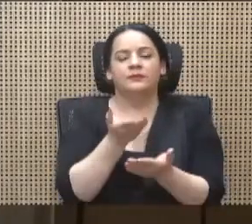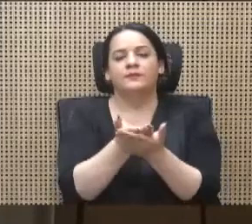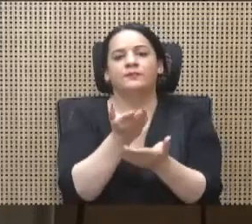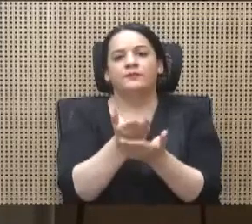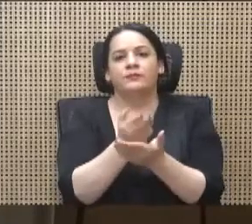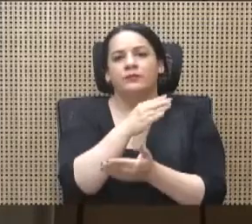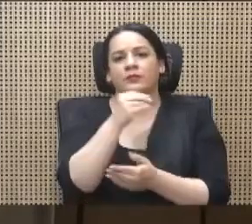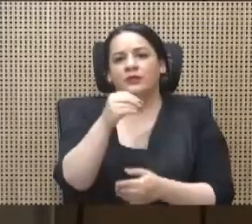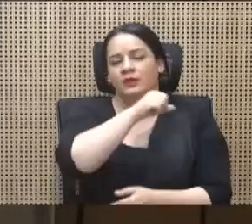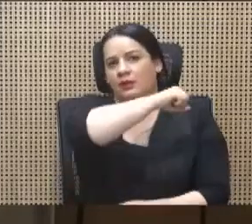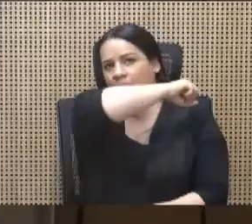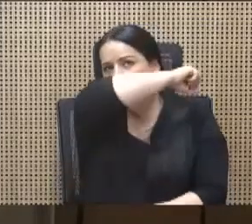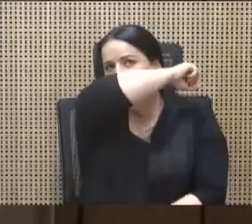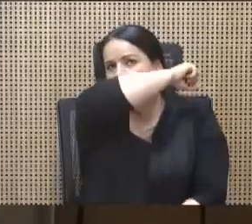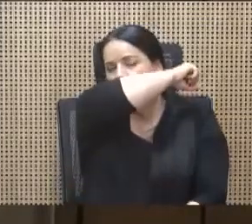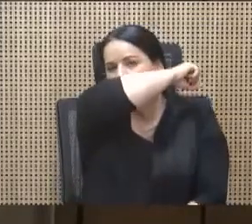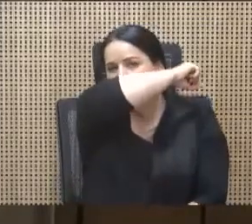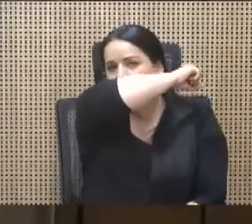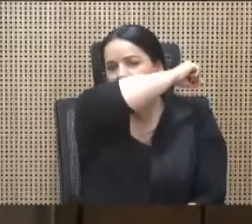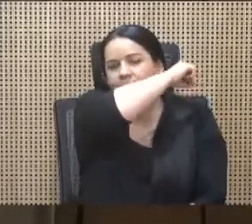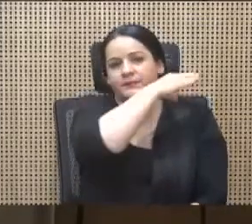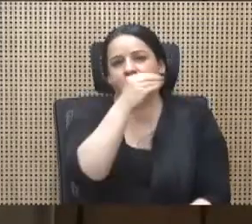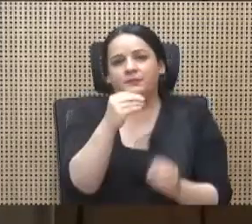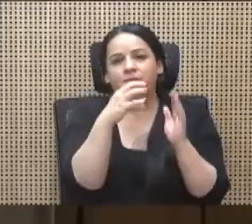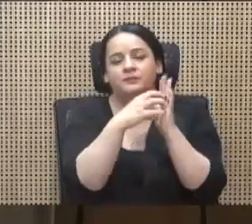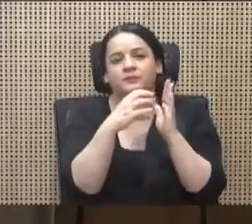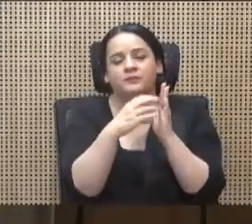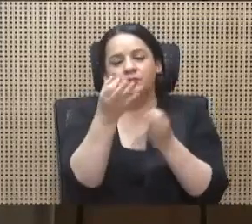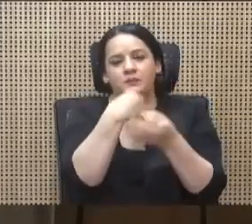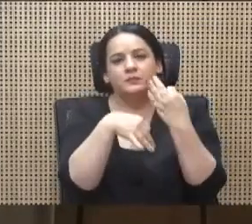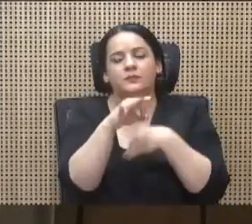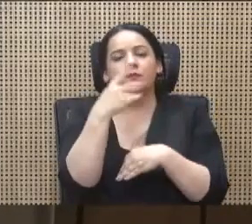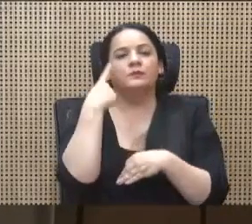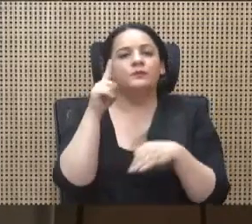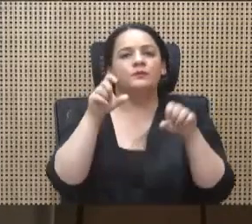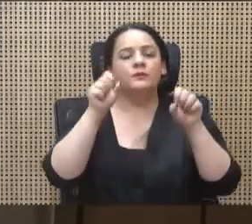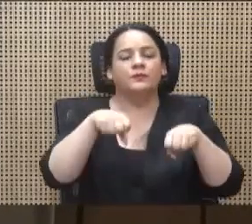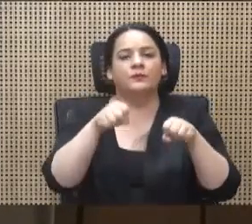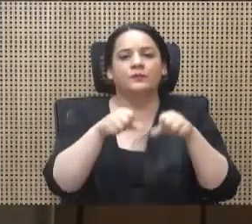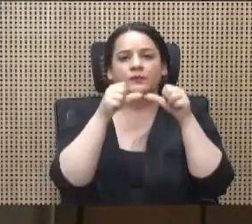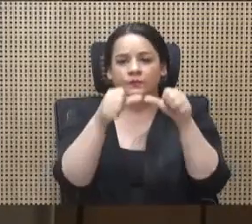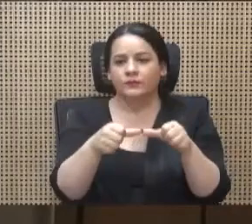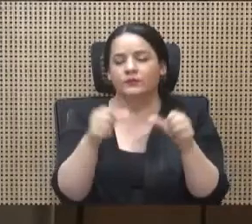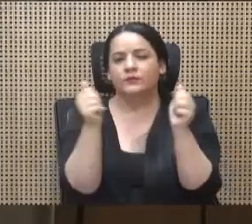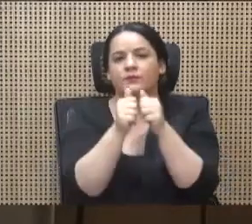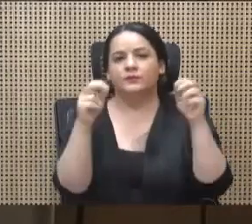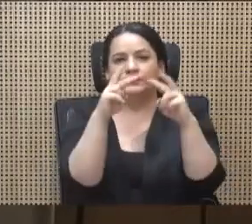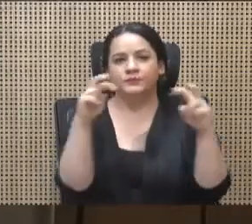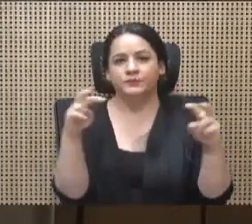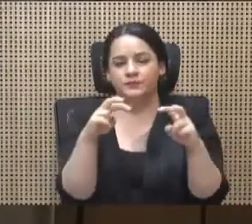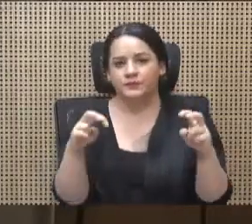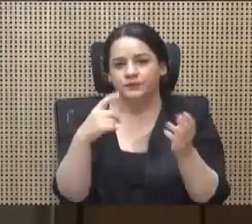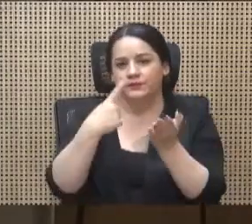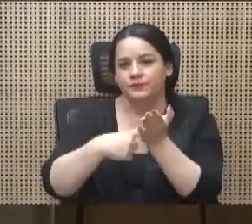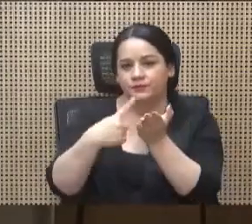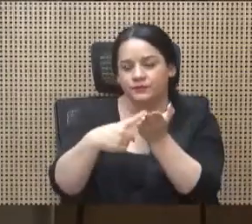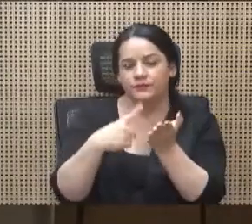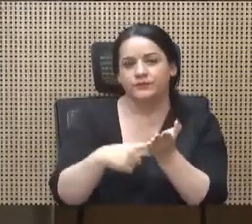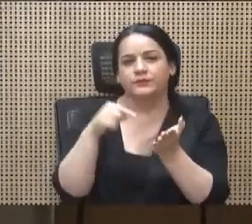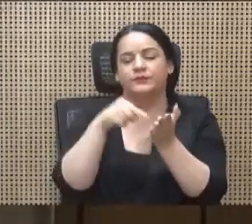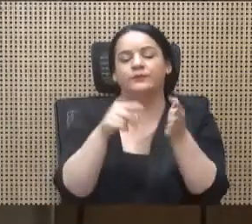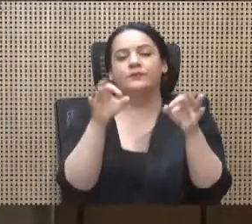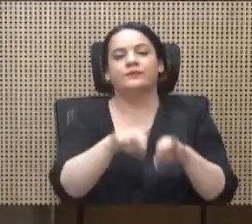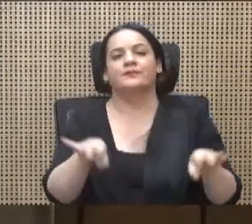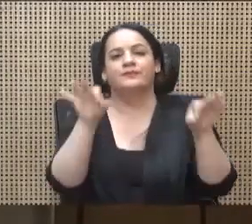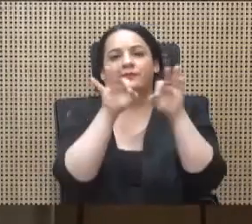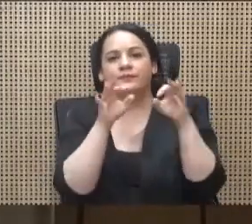sustitutivo y que podamos continuar con el análisis y el debate de este importante expediente